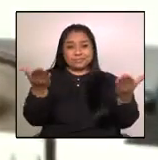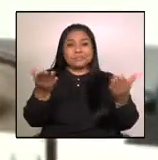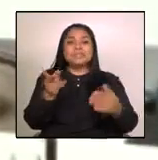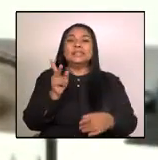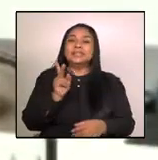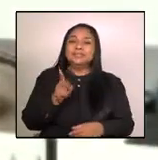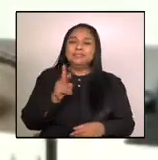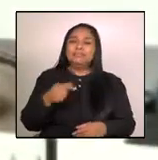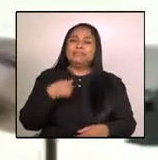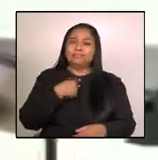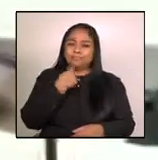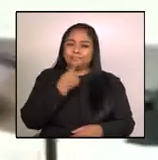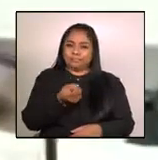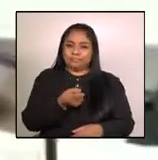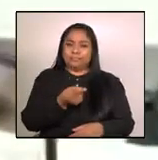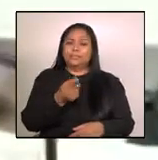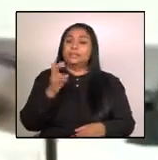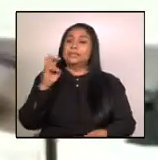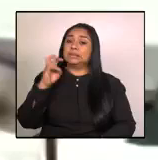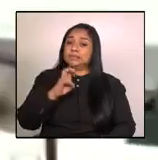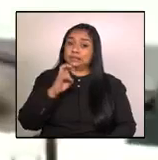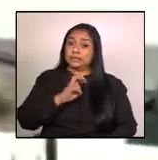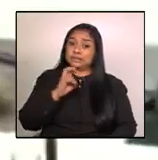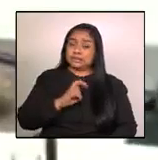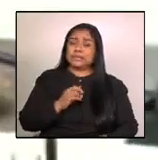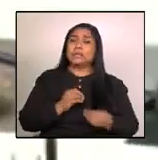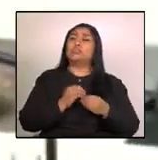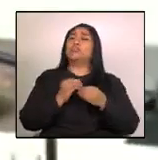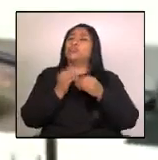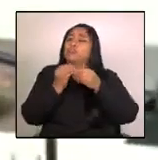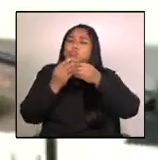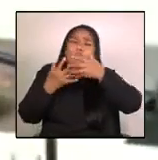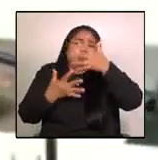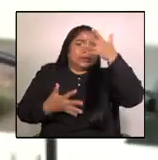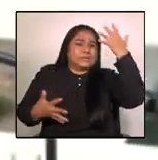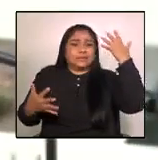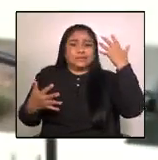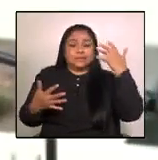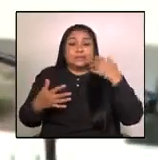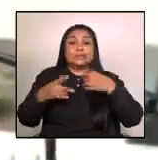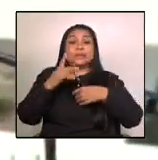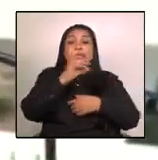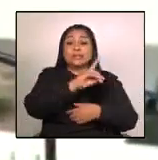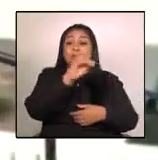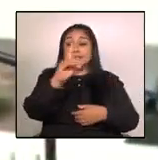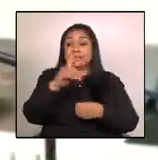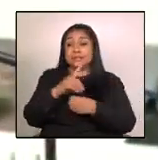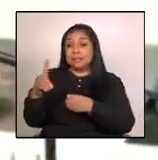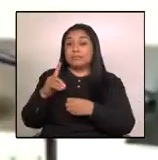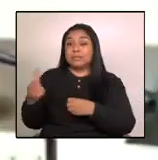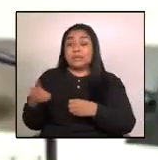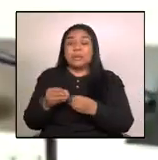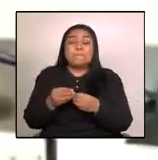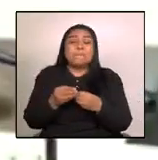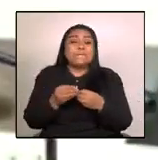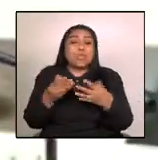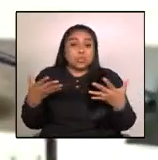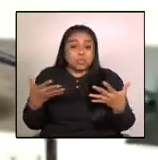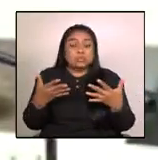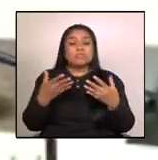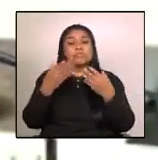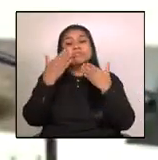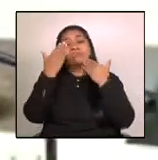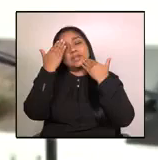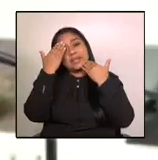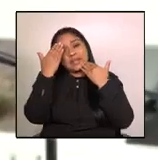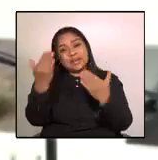he insistido, las necesidades son muchas en cada departamento. Agradezco